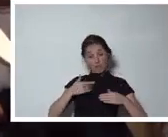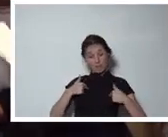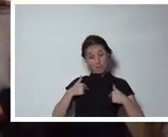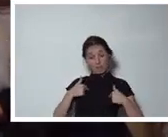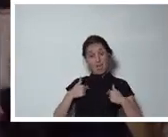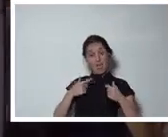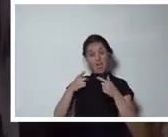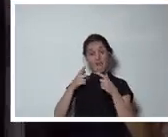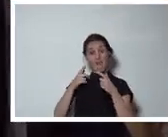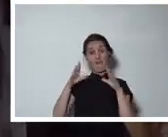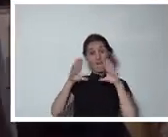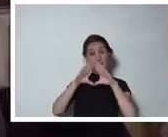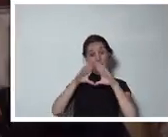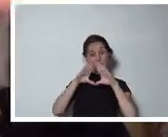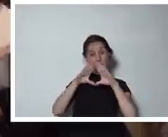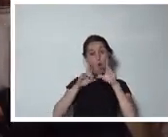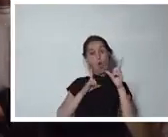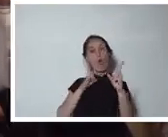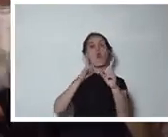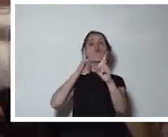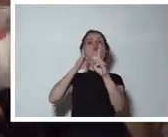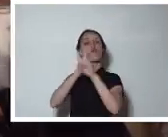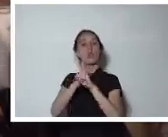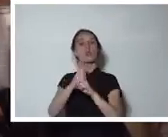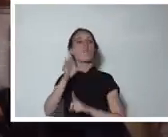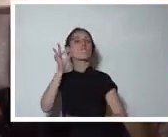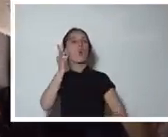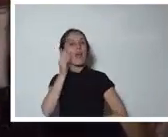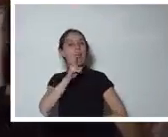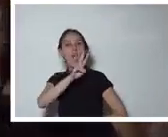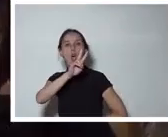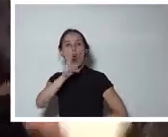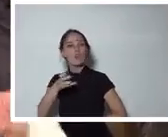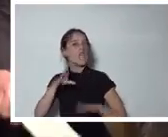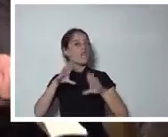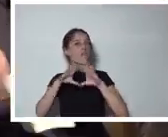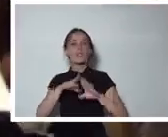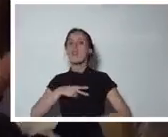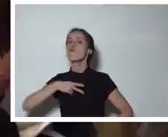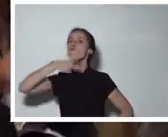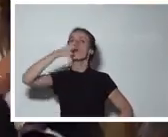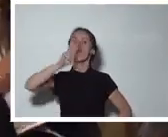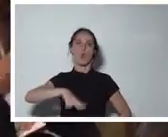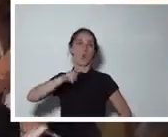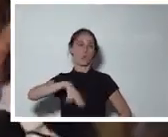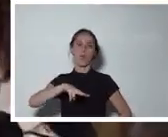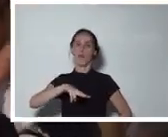agredir a otras mujeres compañeras feministas jamás y bajo ningún